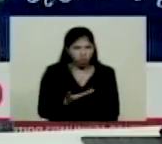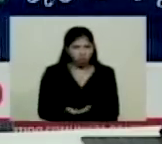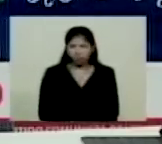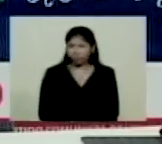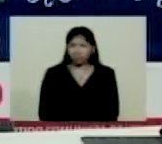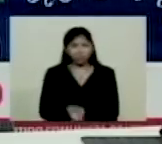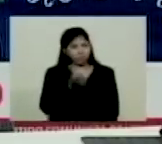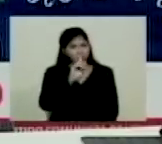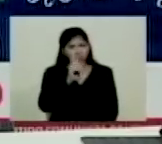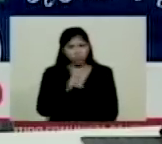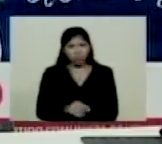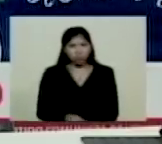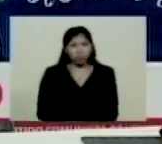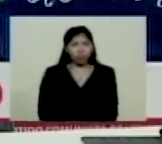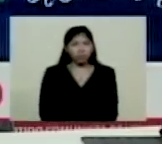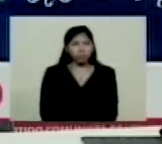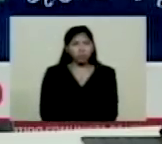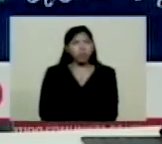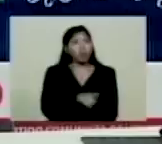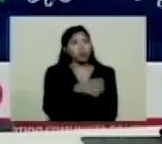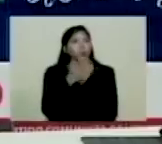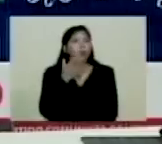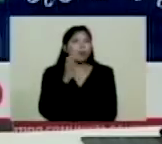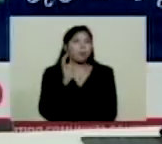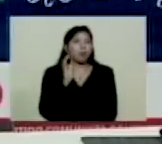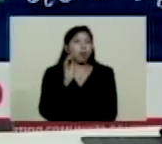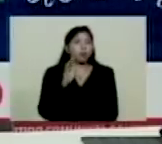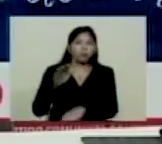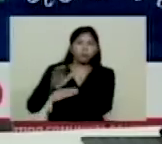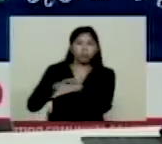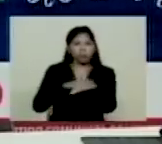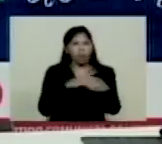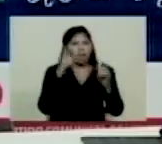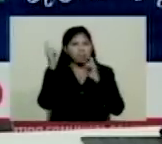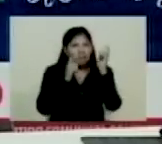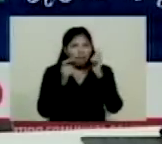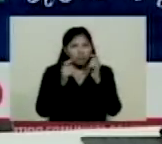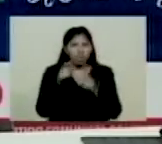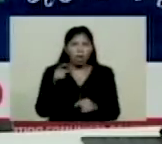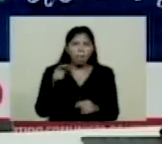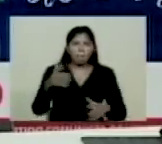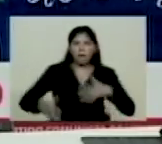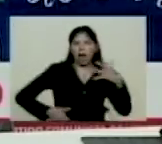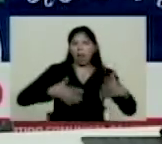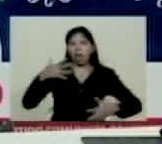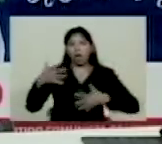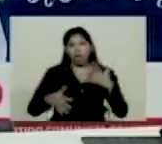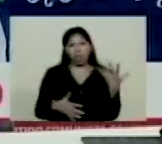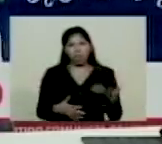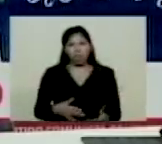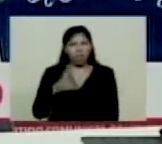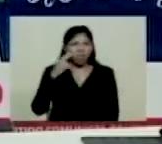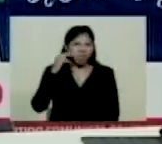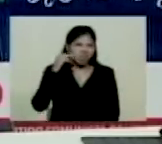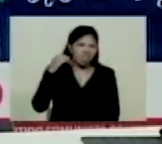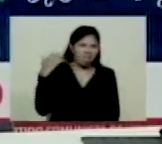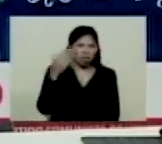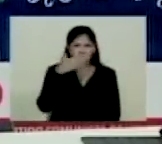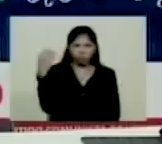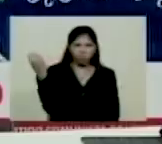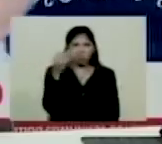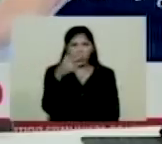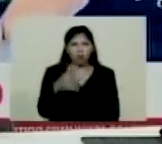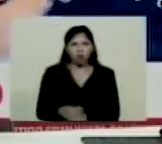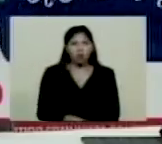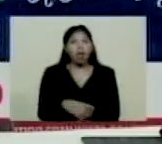Usted no puede llamar a los chavistas malandros, patas en el suelo, negros, hediondos, y después pedir el